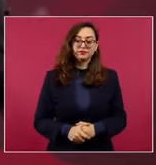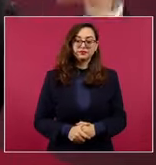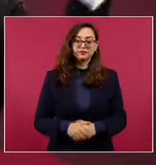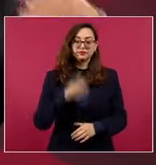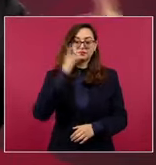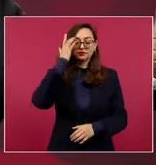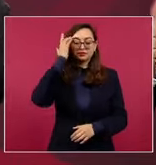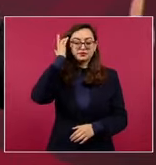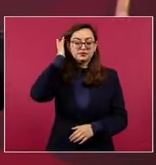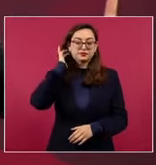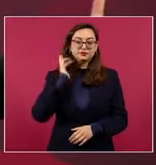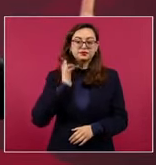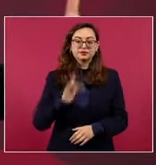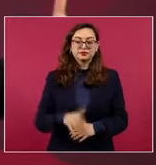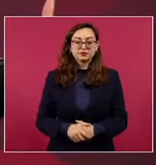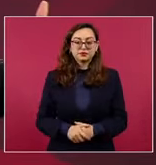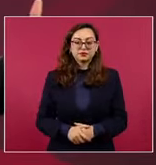tienen mayoría para bloquear,